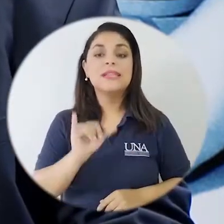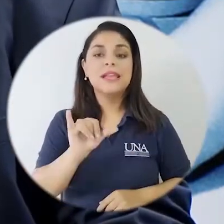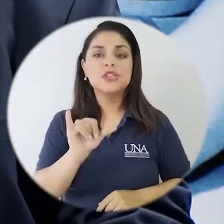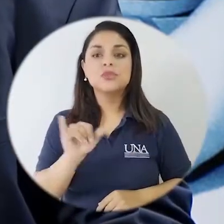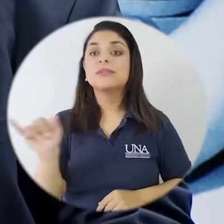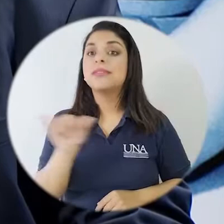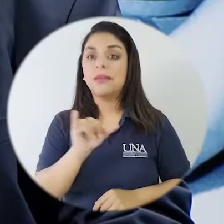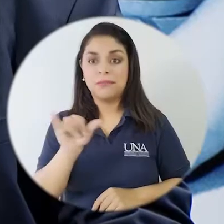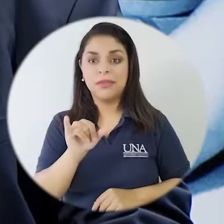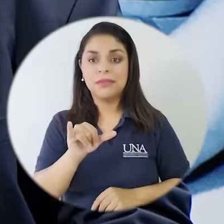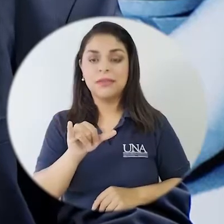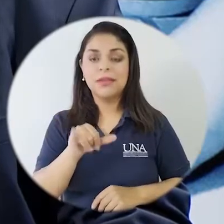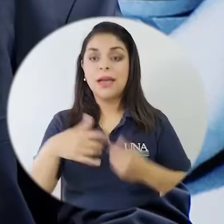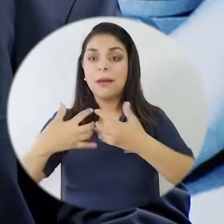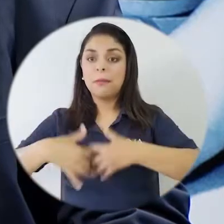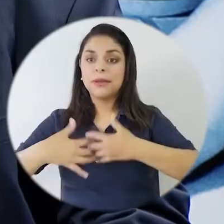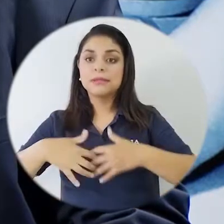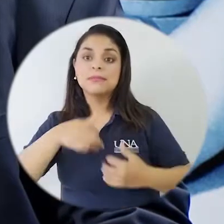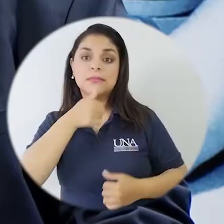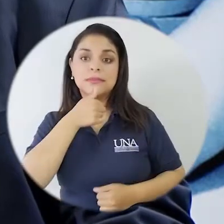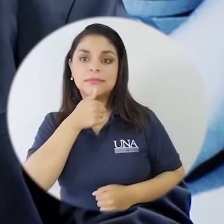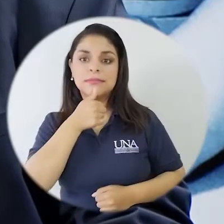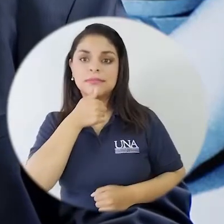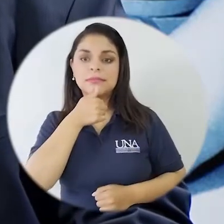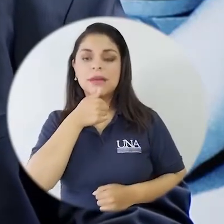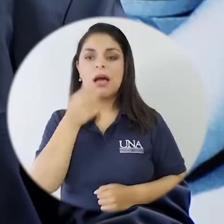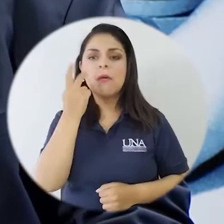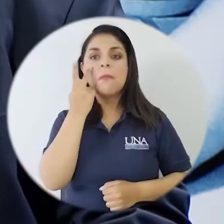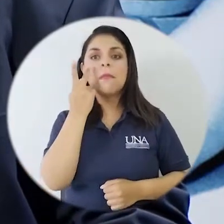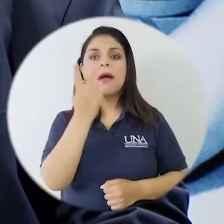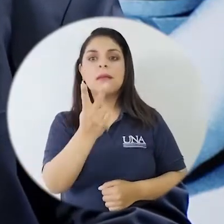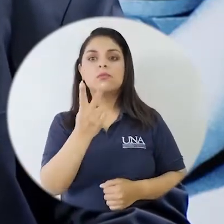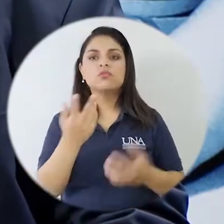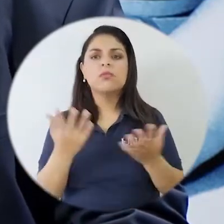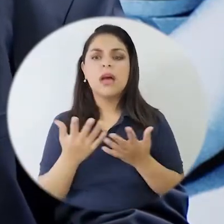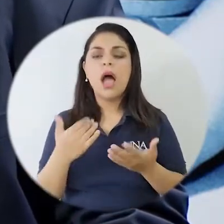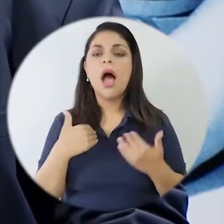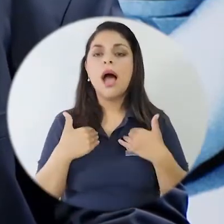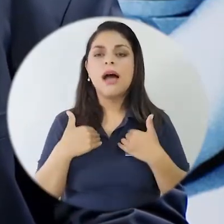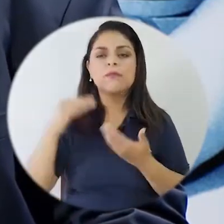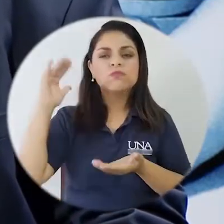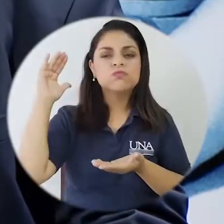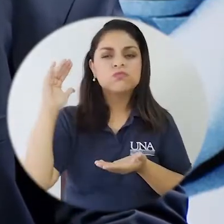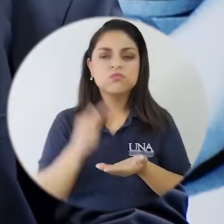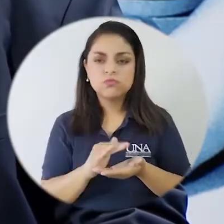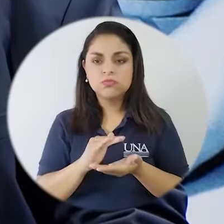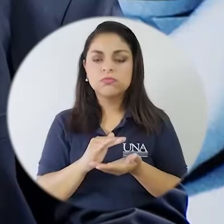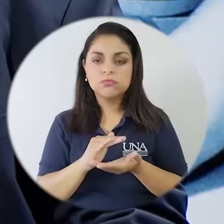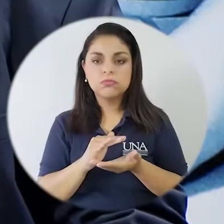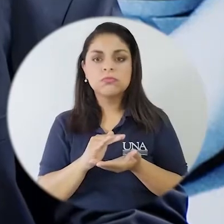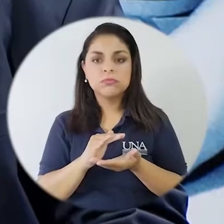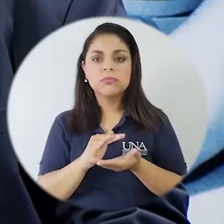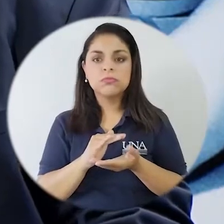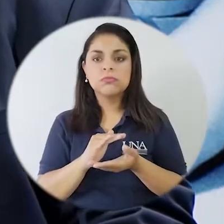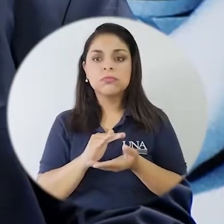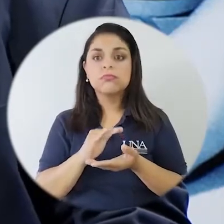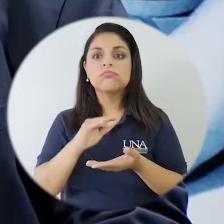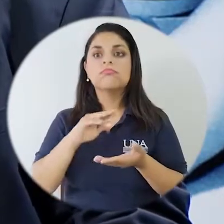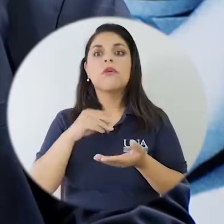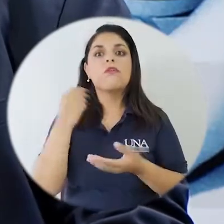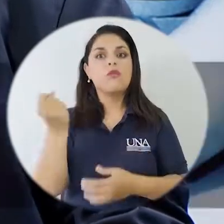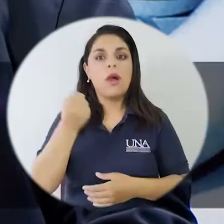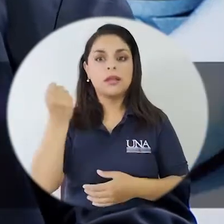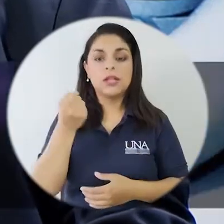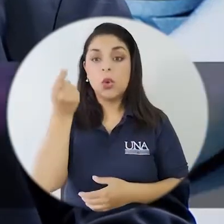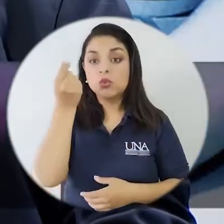en empresas privadas. Hemos podido ver cómo hay una reducción significativa de los costos asociados a la producción, porque ya